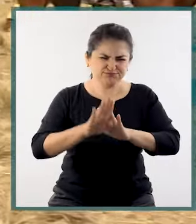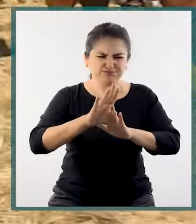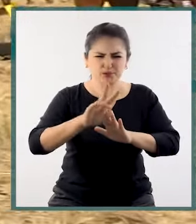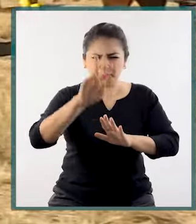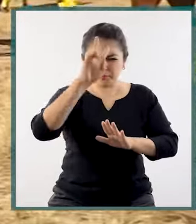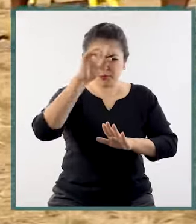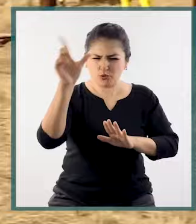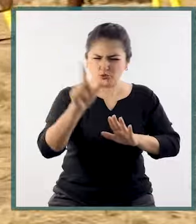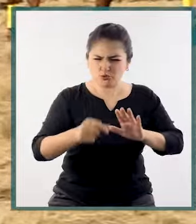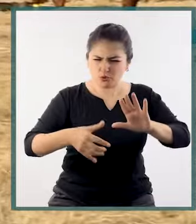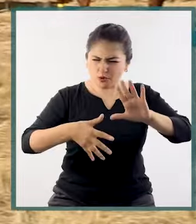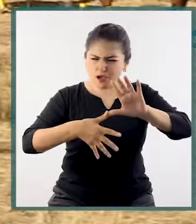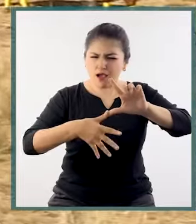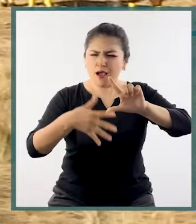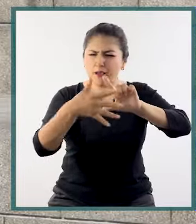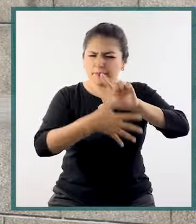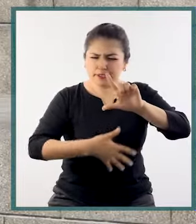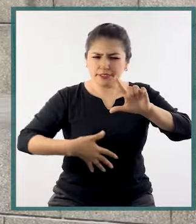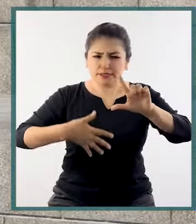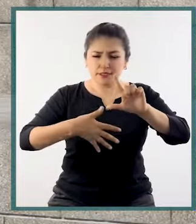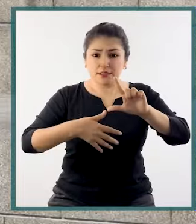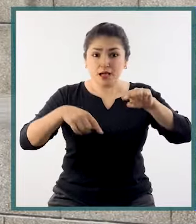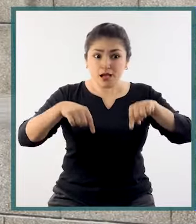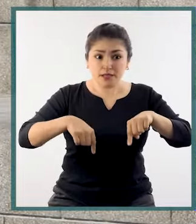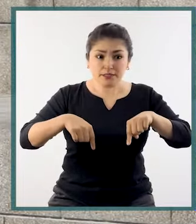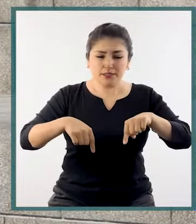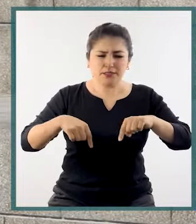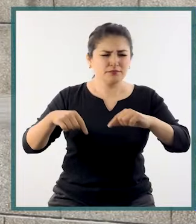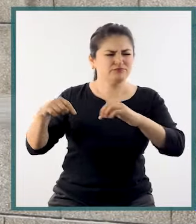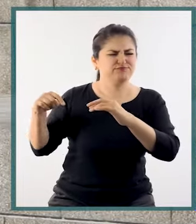América Latina. La batalla que se libró aquí